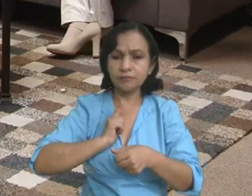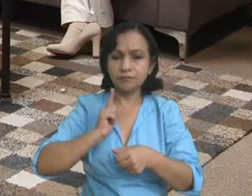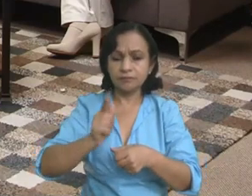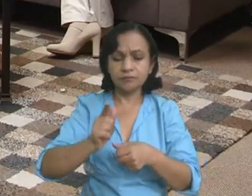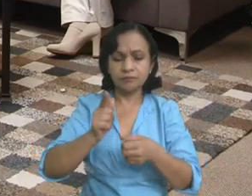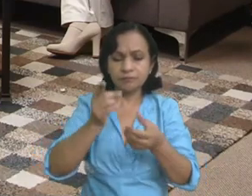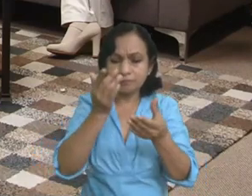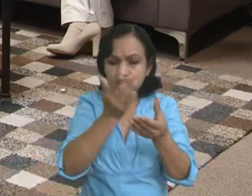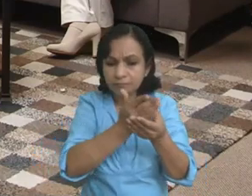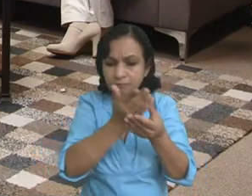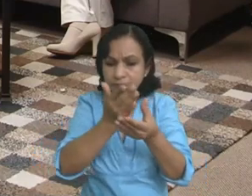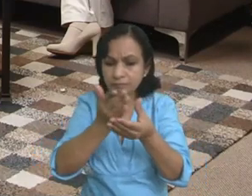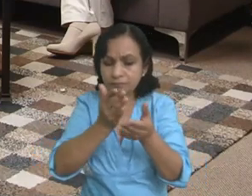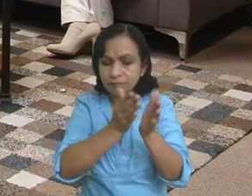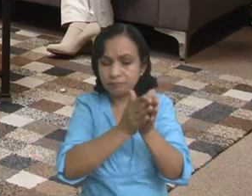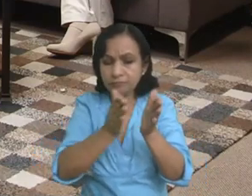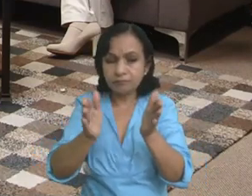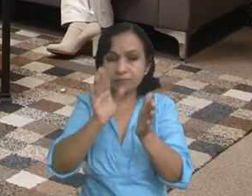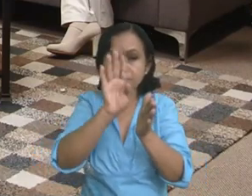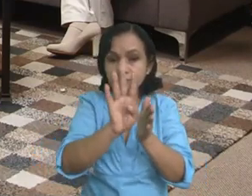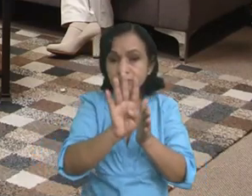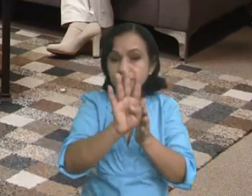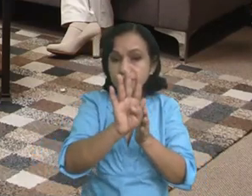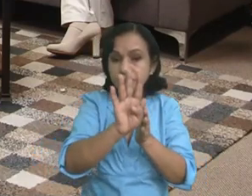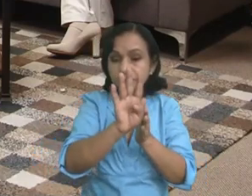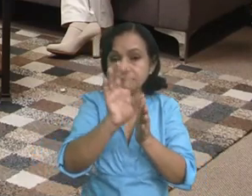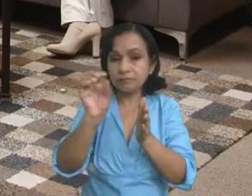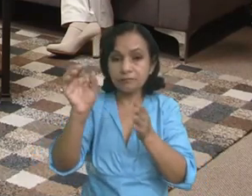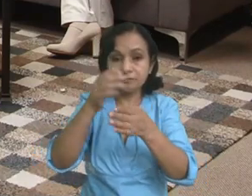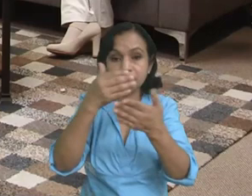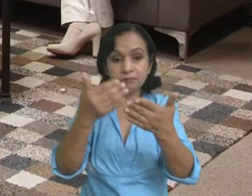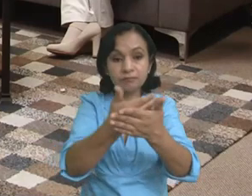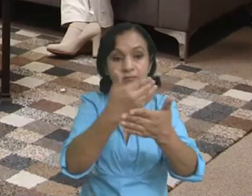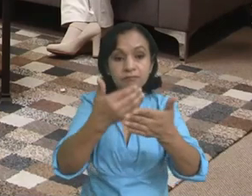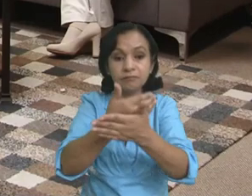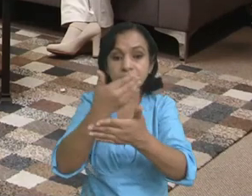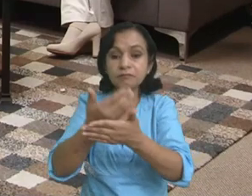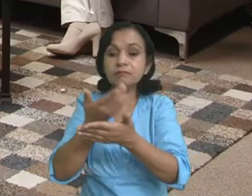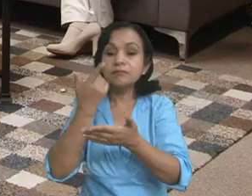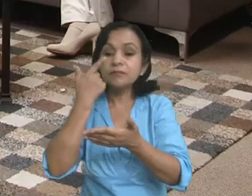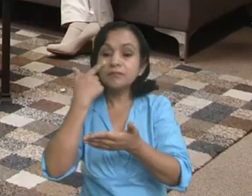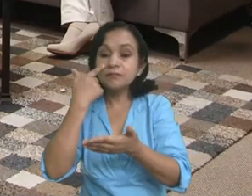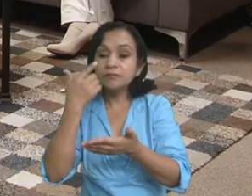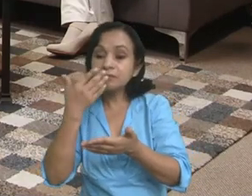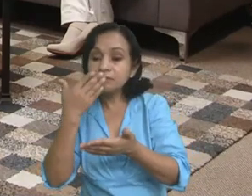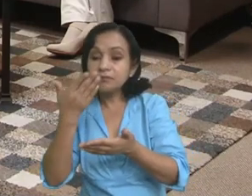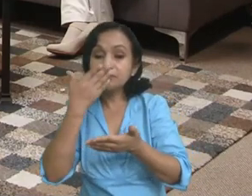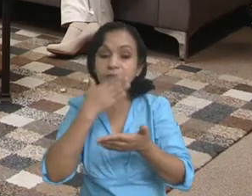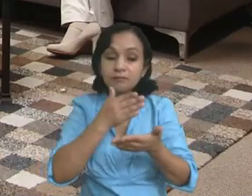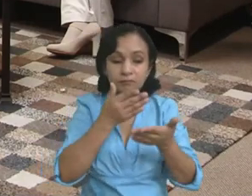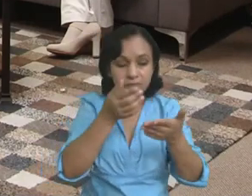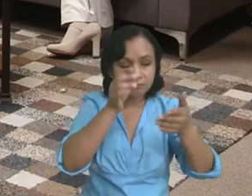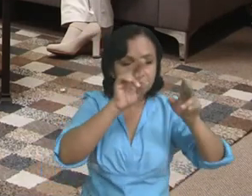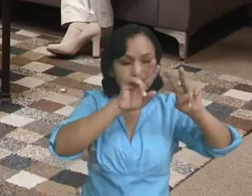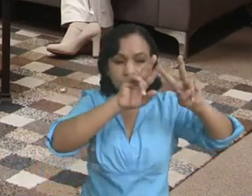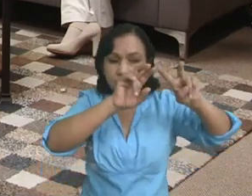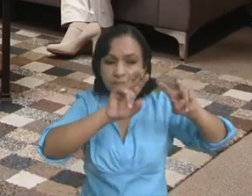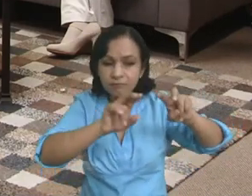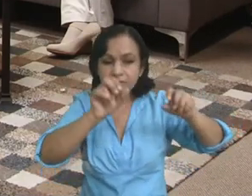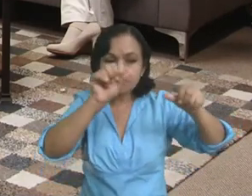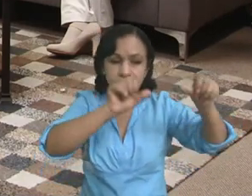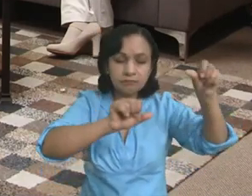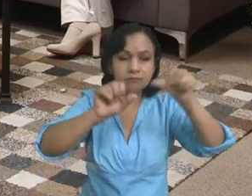cantera de 400 productos nuevos que se están investigando, y aquellos que se han estado evaluando por tener